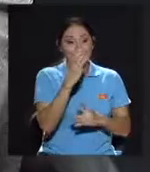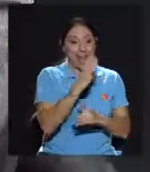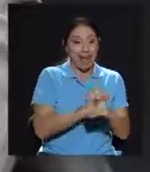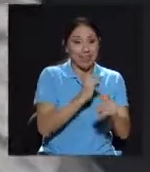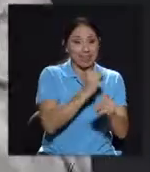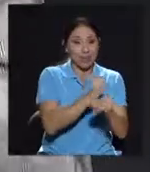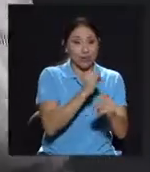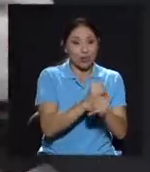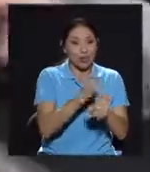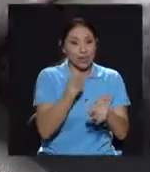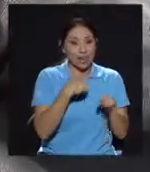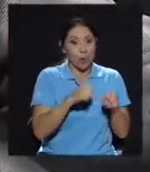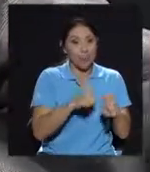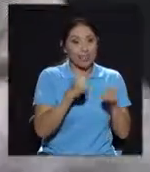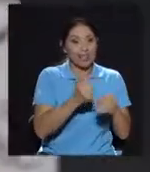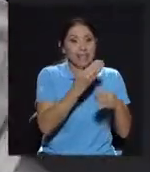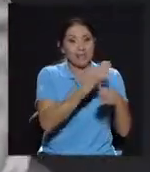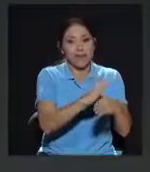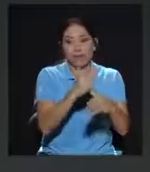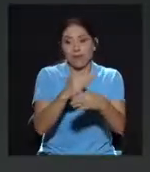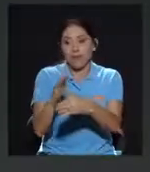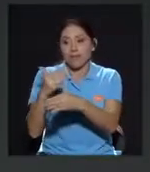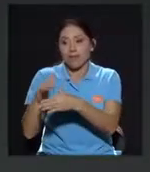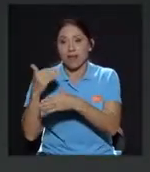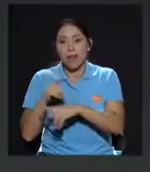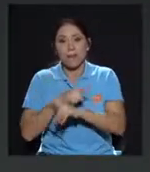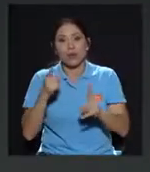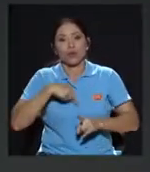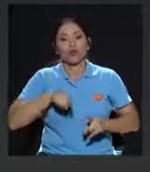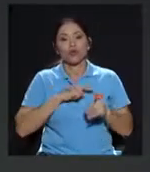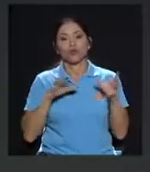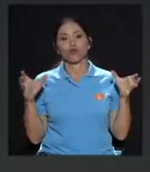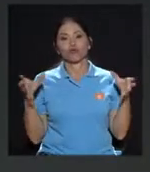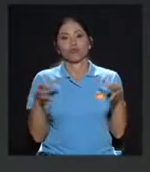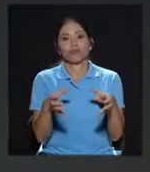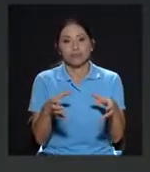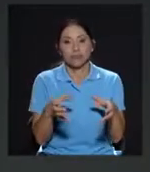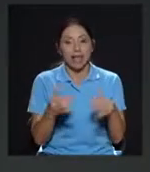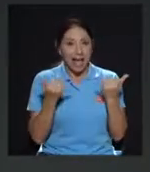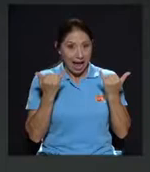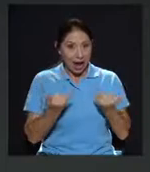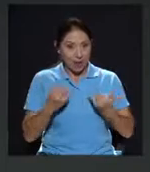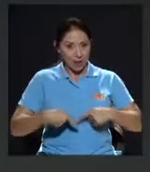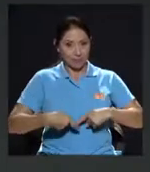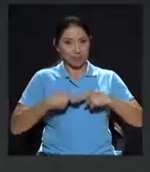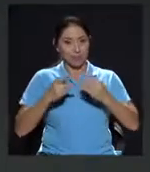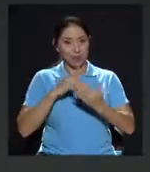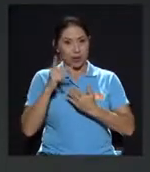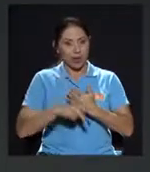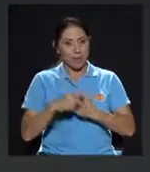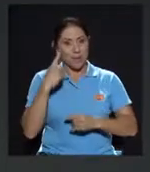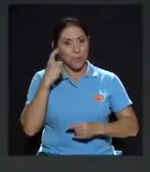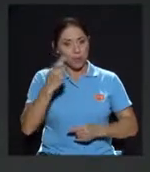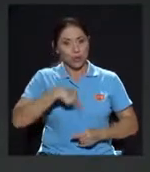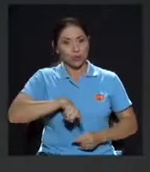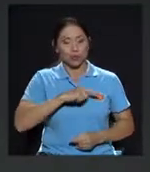fraccionadas aquí lo que hemos hecho es integrarlas aquí vamos a fraccionar el programa que tenemos quedamos